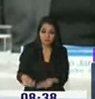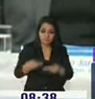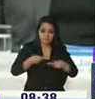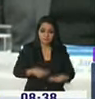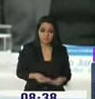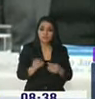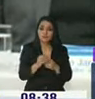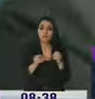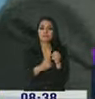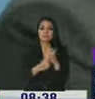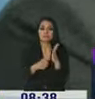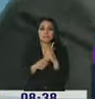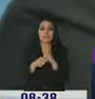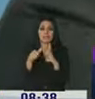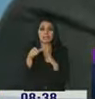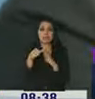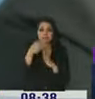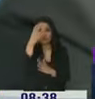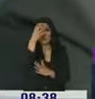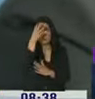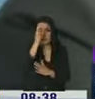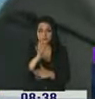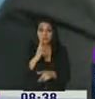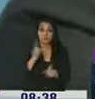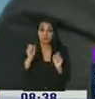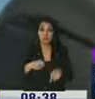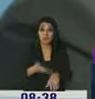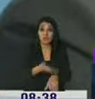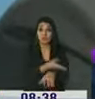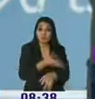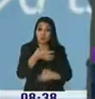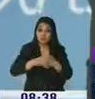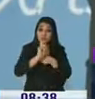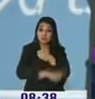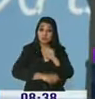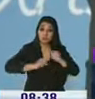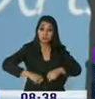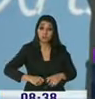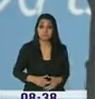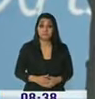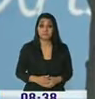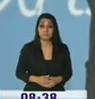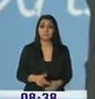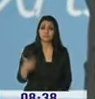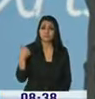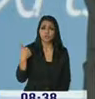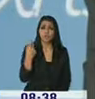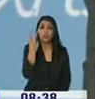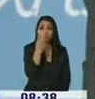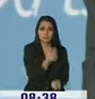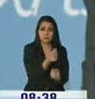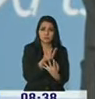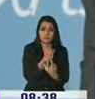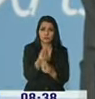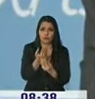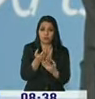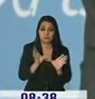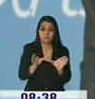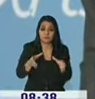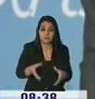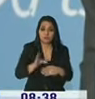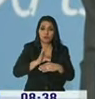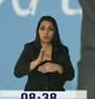de Educación, que cree que eso se pudo haber judicializado con anticipación. Dos informes que levanta el Departamento de